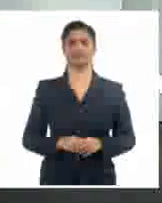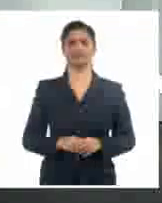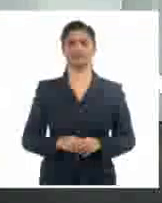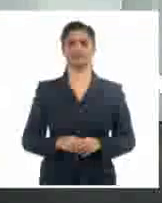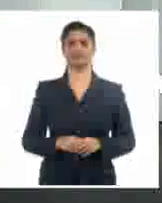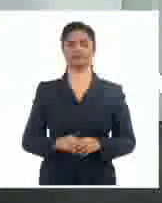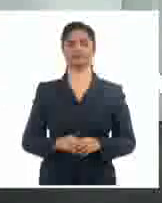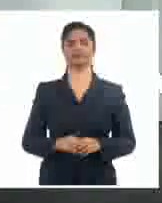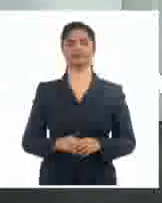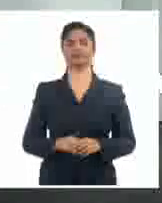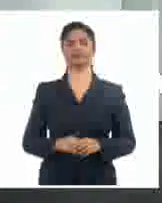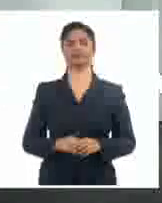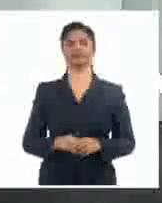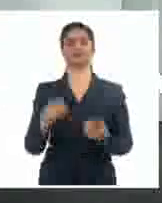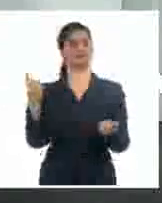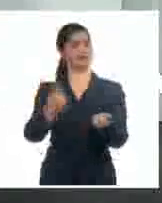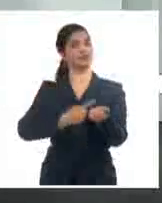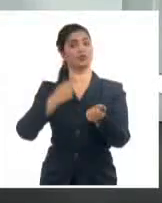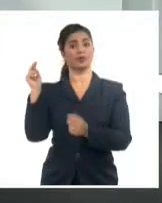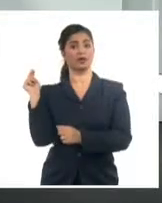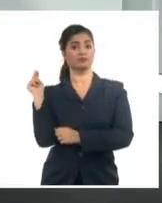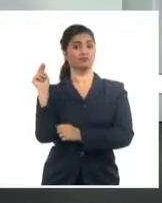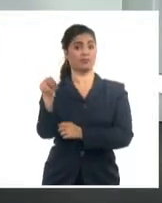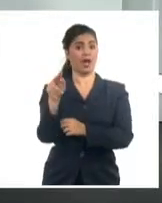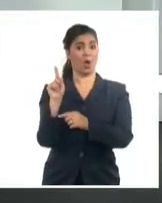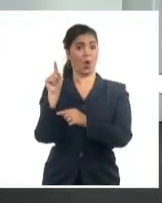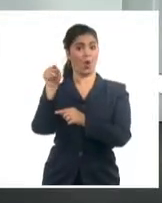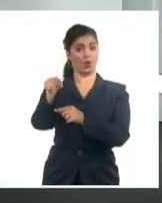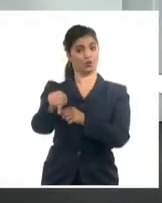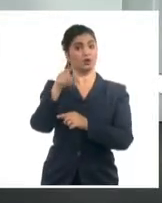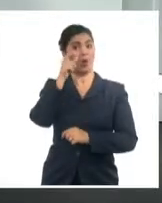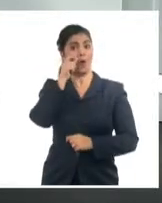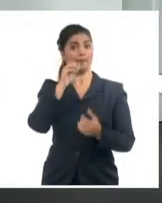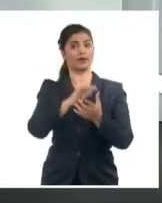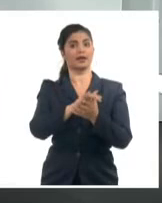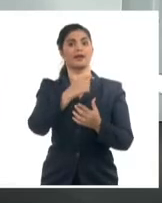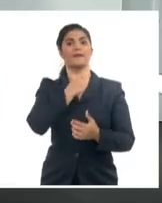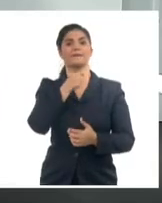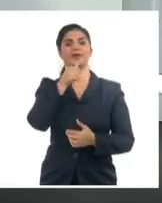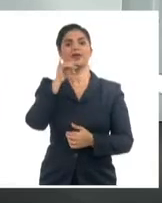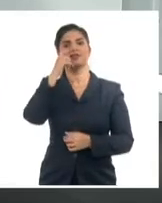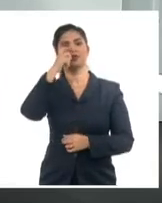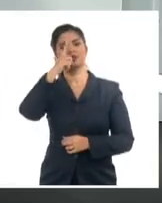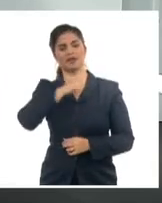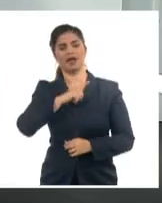Como los jonrones de Medina, con una gran felicitación a este grande de la